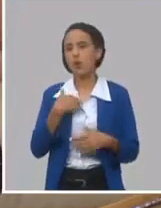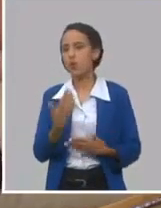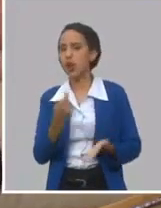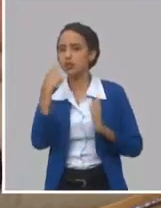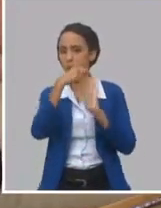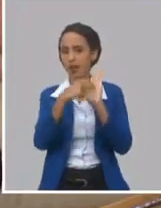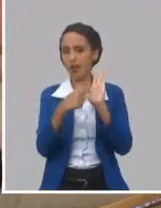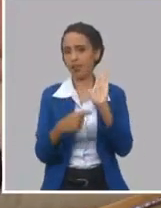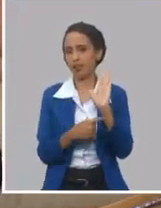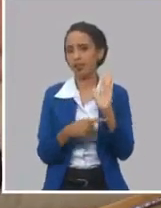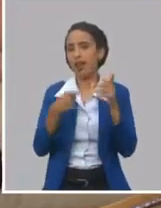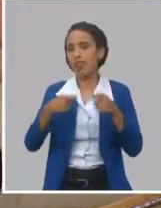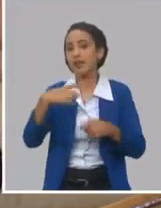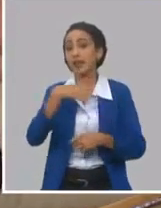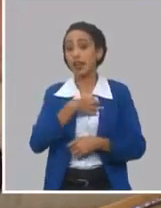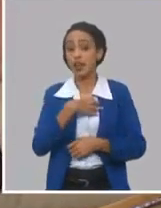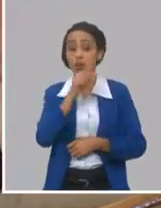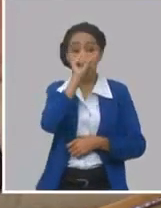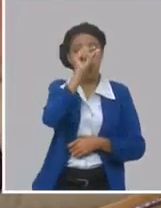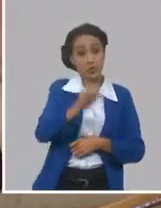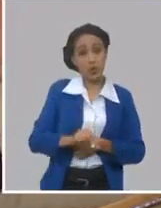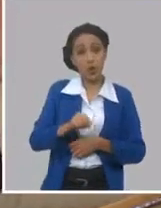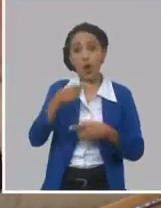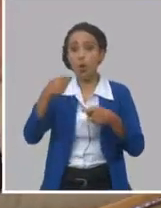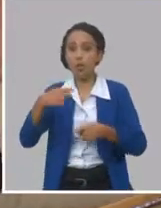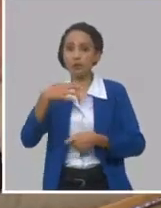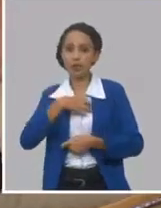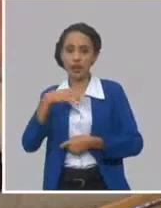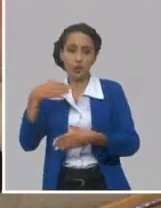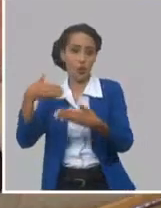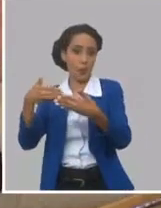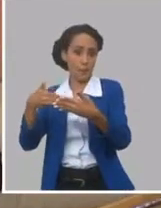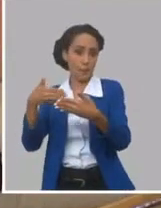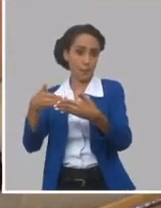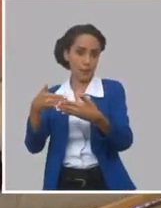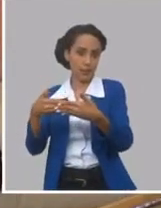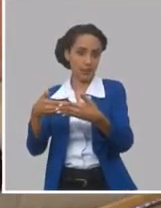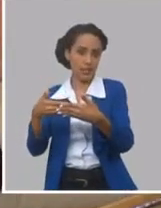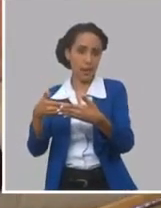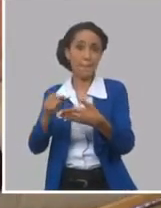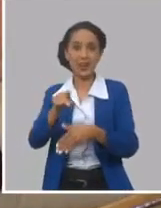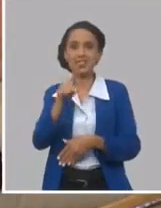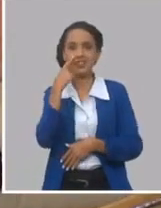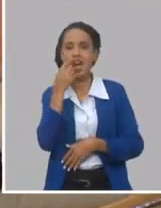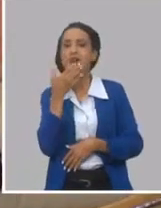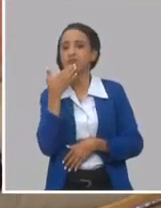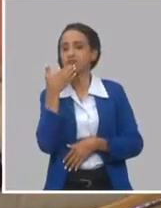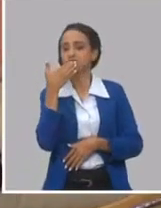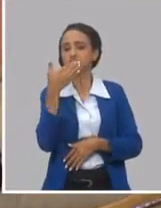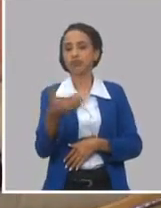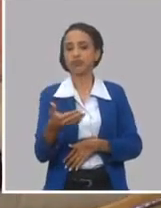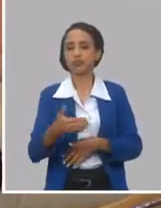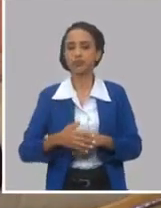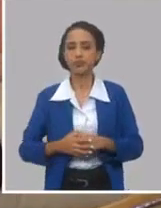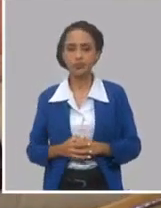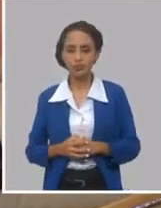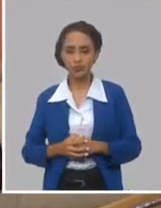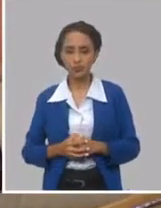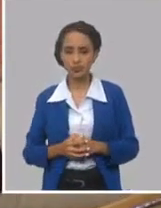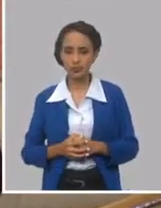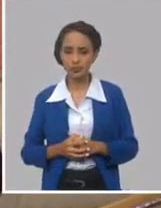una persona o una institución, y estamos hablando de que vivimos en un escenario donde hay una crisis de